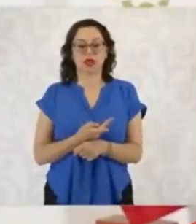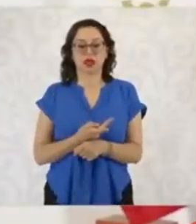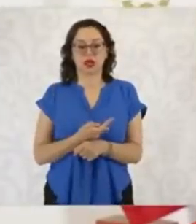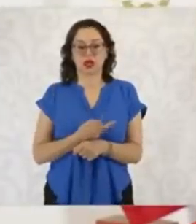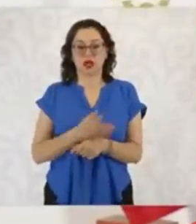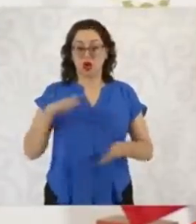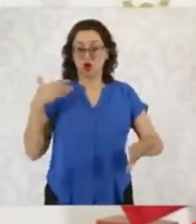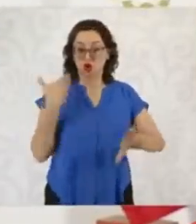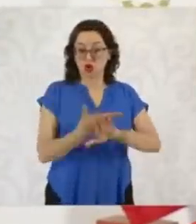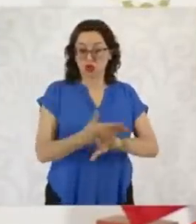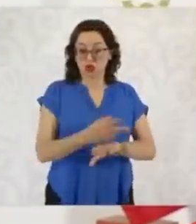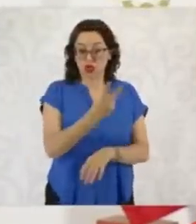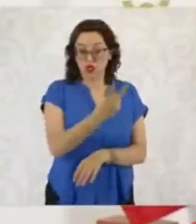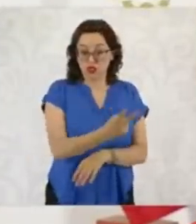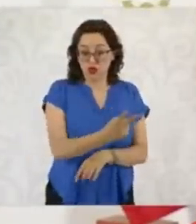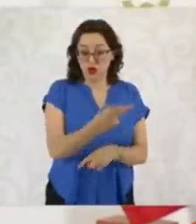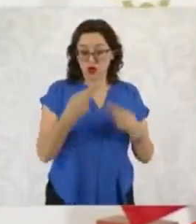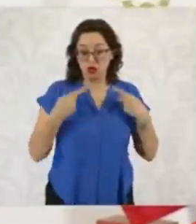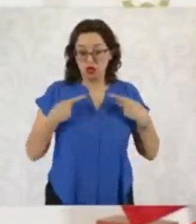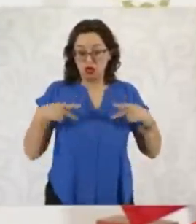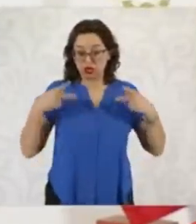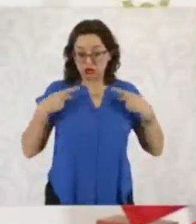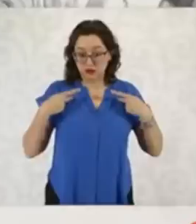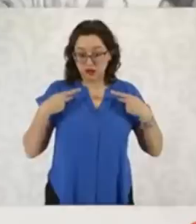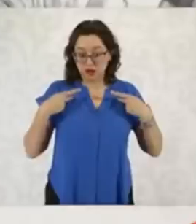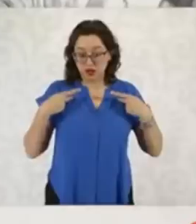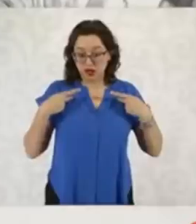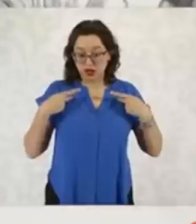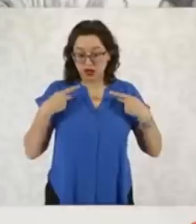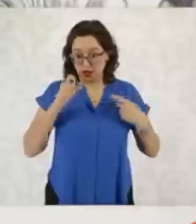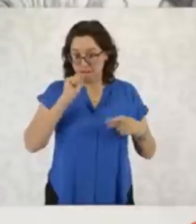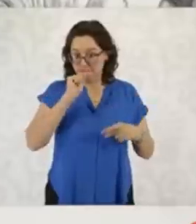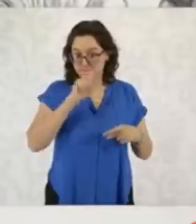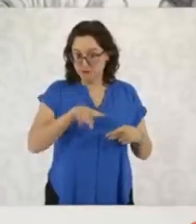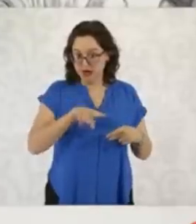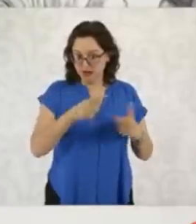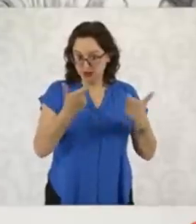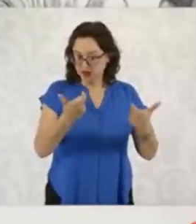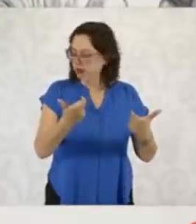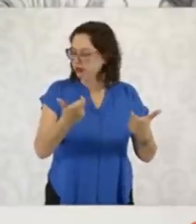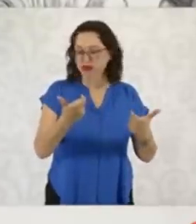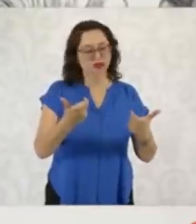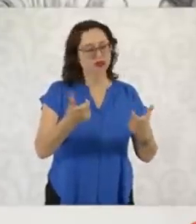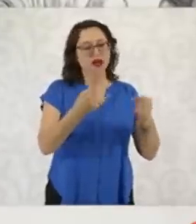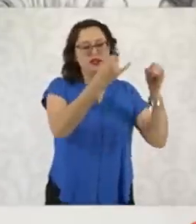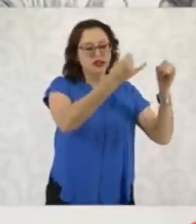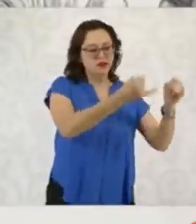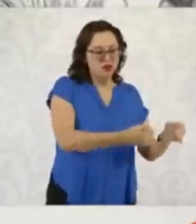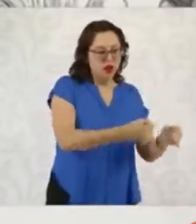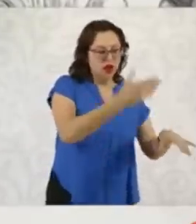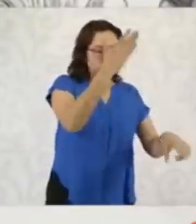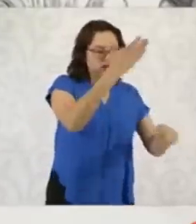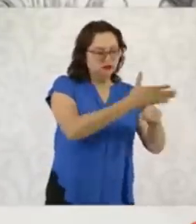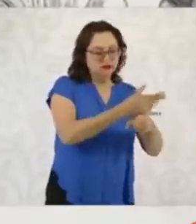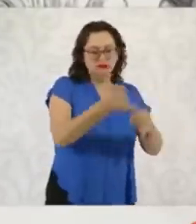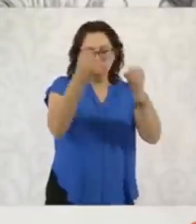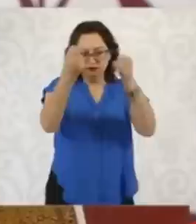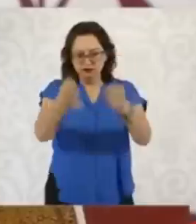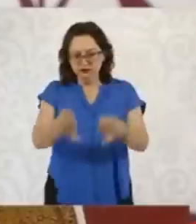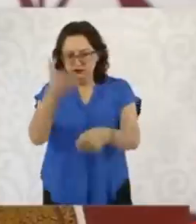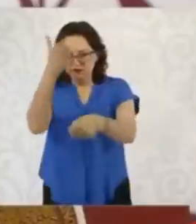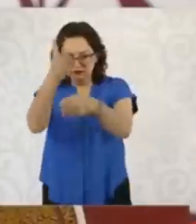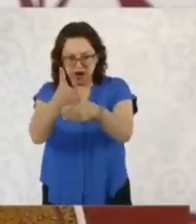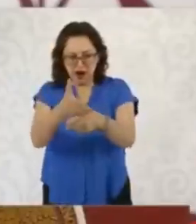2 personas, sino de cada persona en lo individual, porque se trata de demandas por